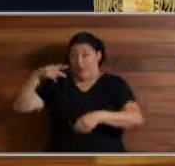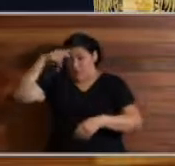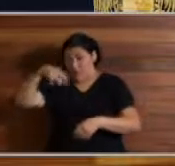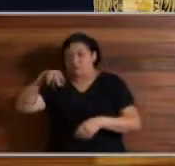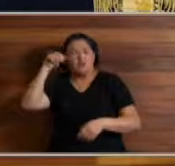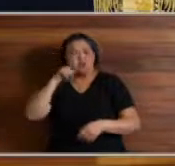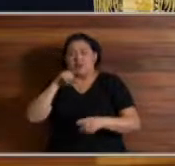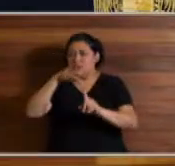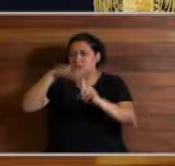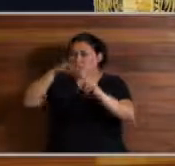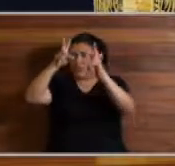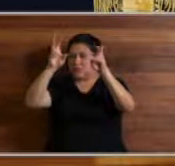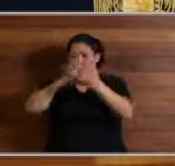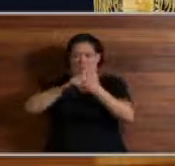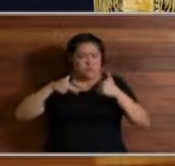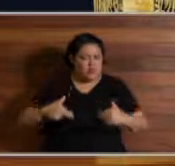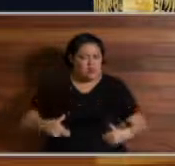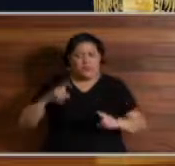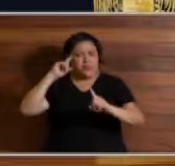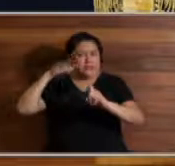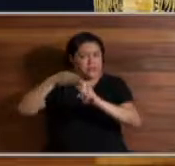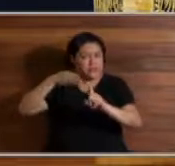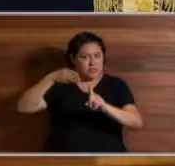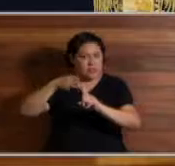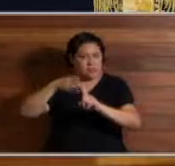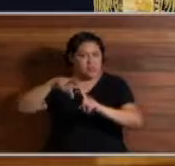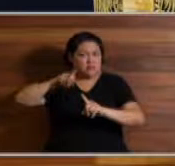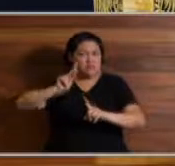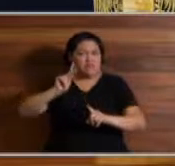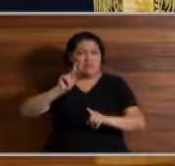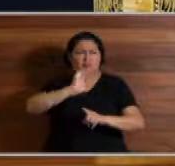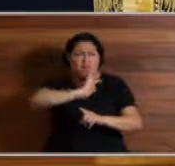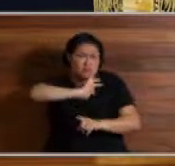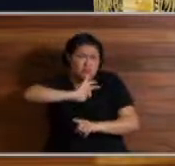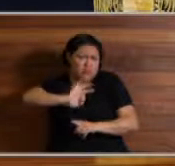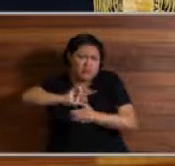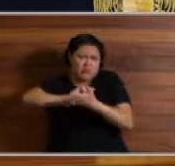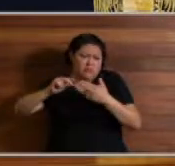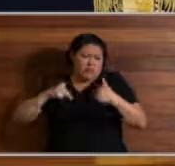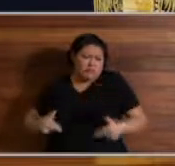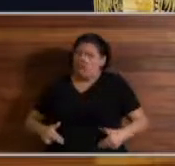y más bien yo diría cuál es la razón para no hacerlo, ¿no? Entonces yo